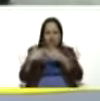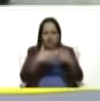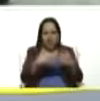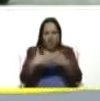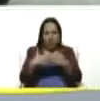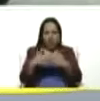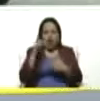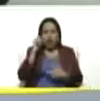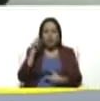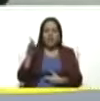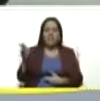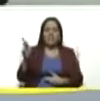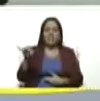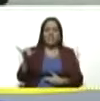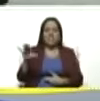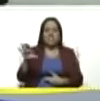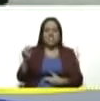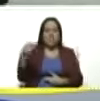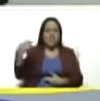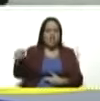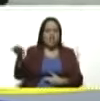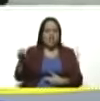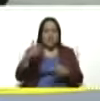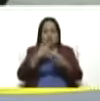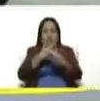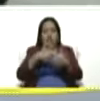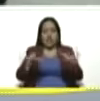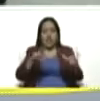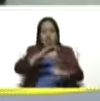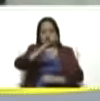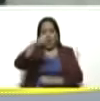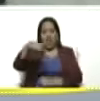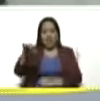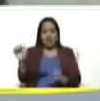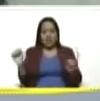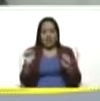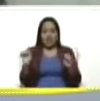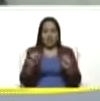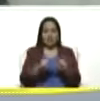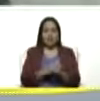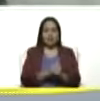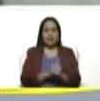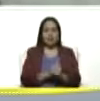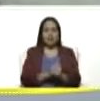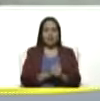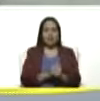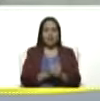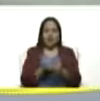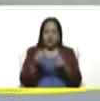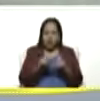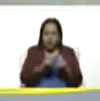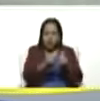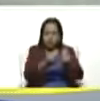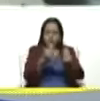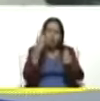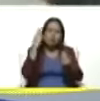Nicolás Briceño. Libertador de los Andes, que vino con el Libertador